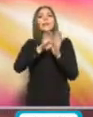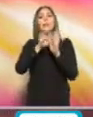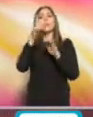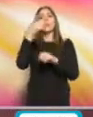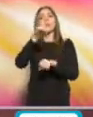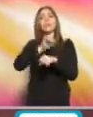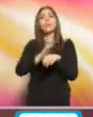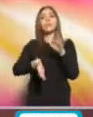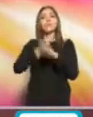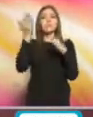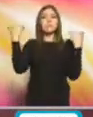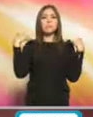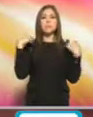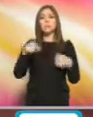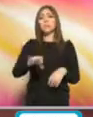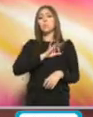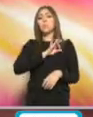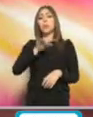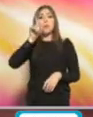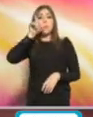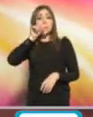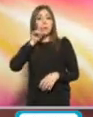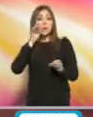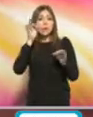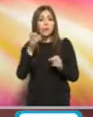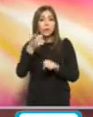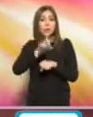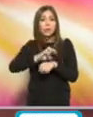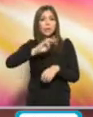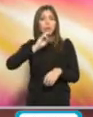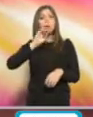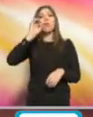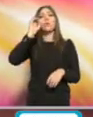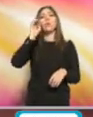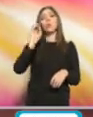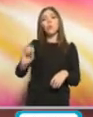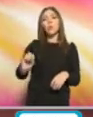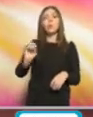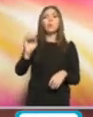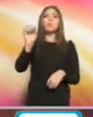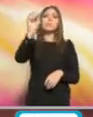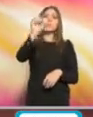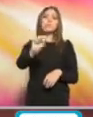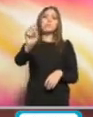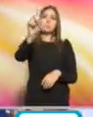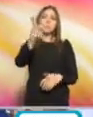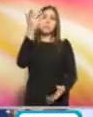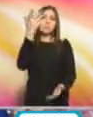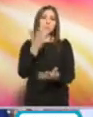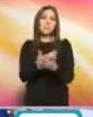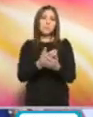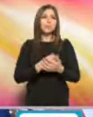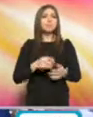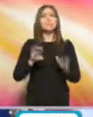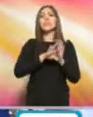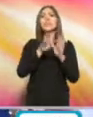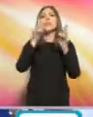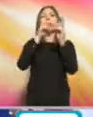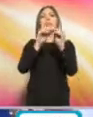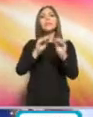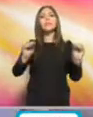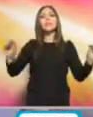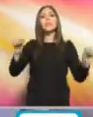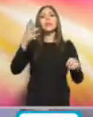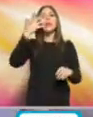esto puede ser mañana o el fin de semana, ¿verdad? Y campo que también, en la ciudad. Campo en la ciudad. Sí se puede. Sí se puede. Mira, el Desierto de los Leones, por ejemplo, es